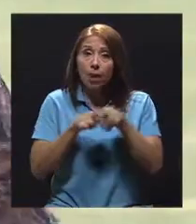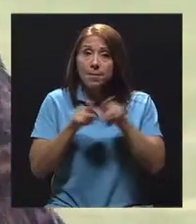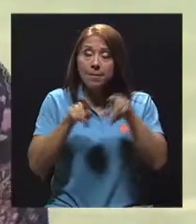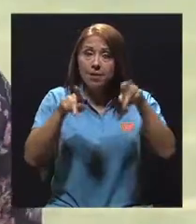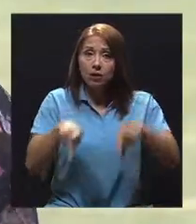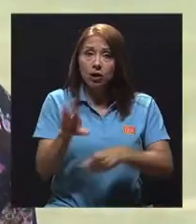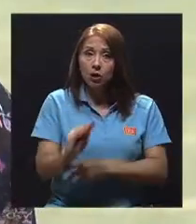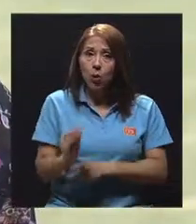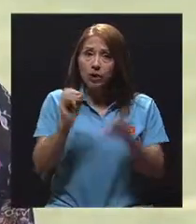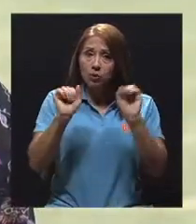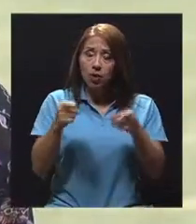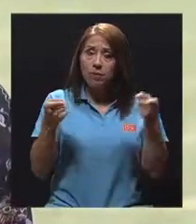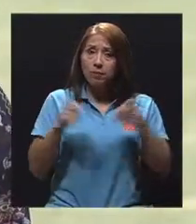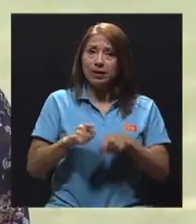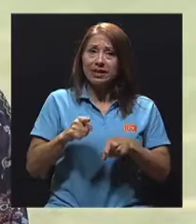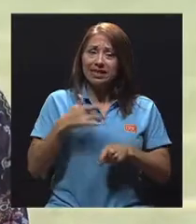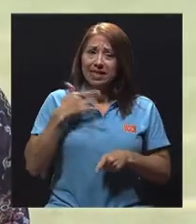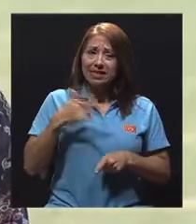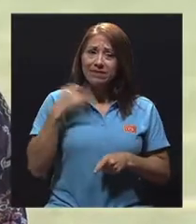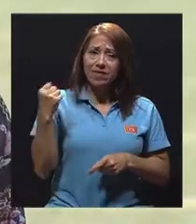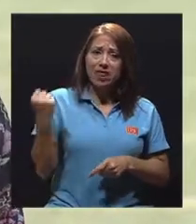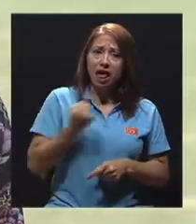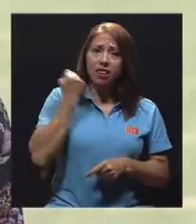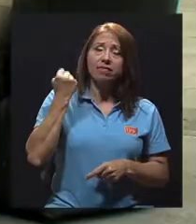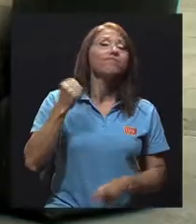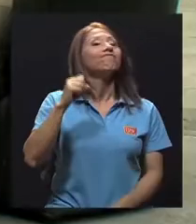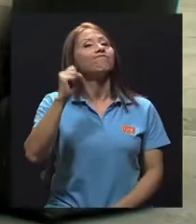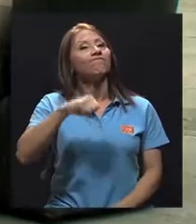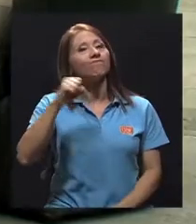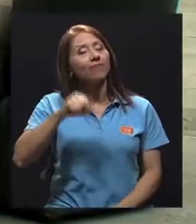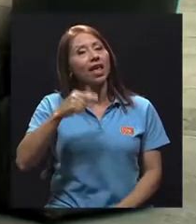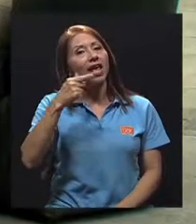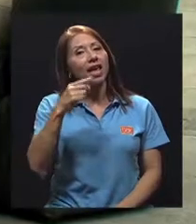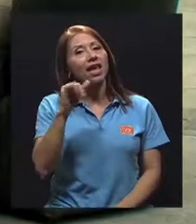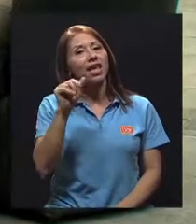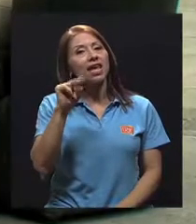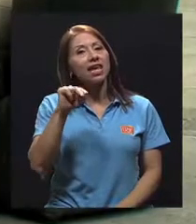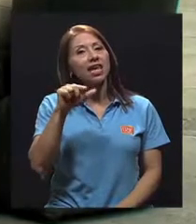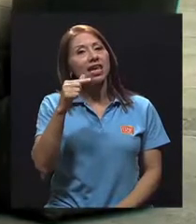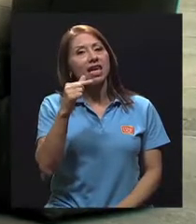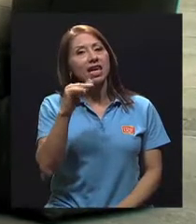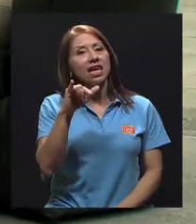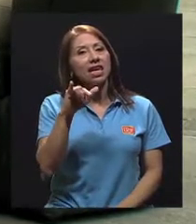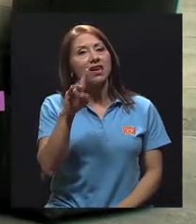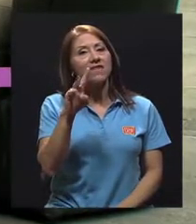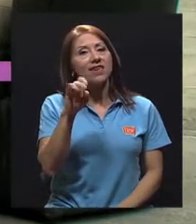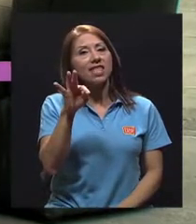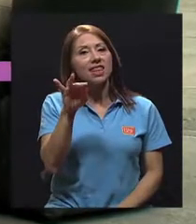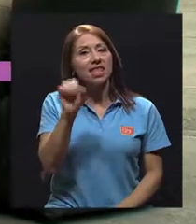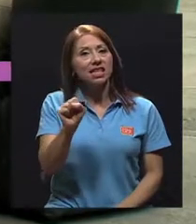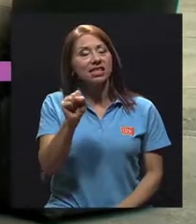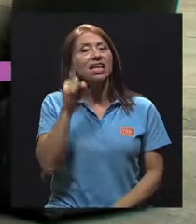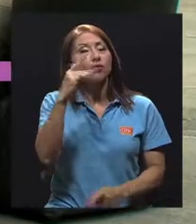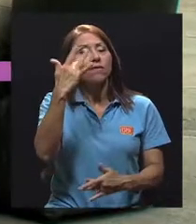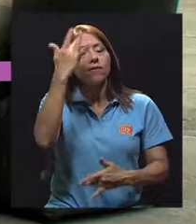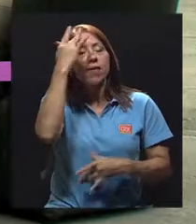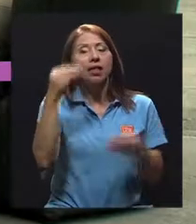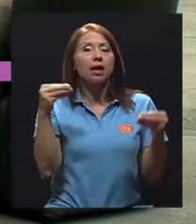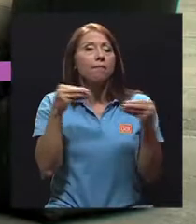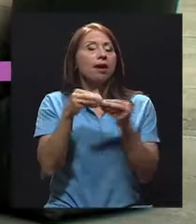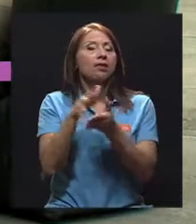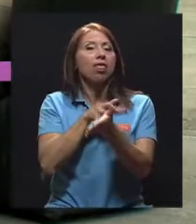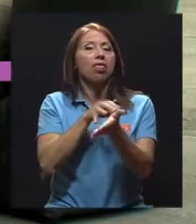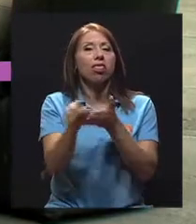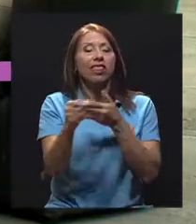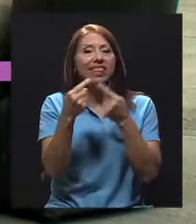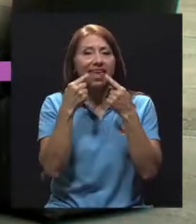muy jóvenes que pueden tener, ¿verdad? Hipersensibilidad. Sí, se puede. La gingivitis es la enfermedad que más daña los dientes,